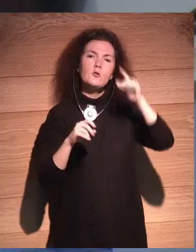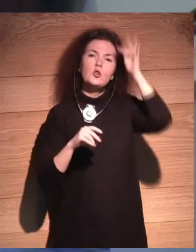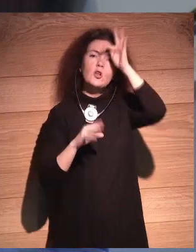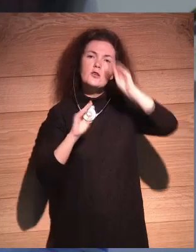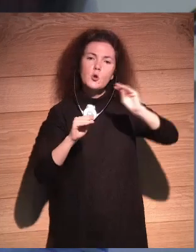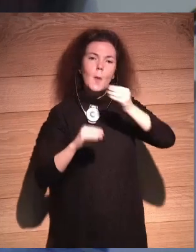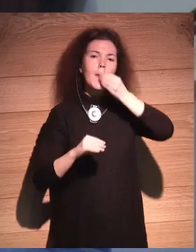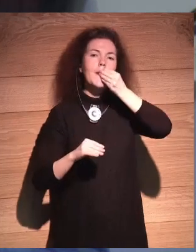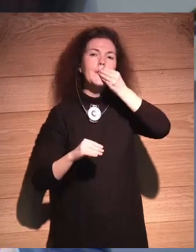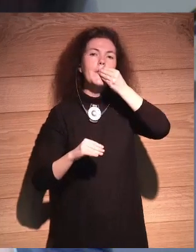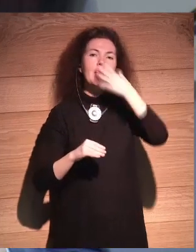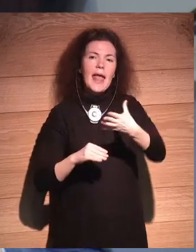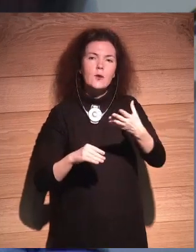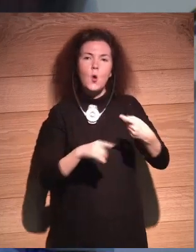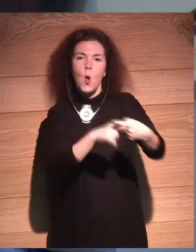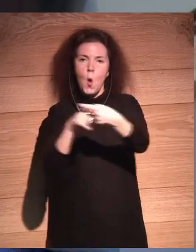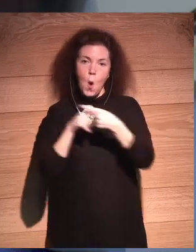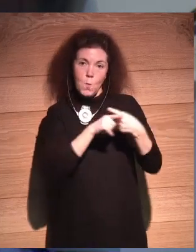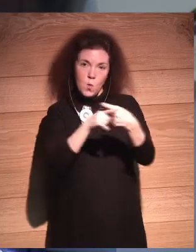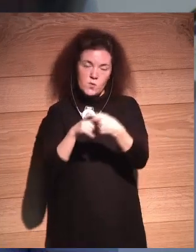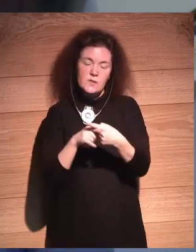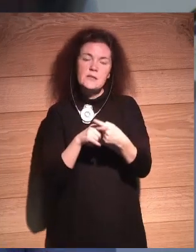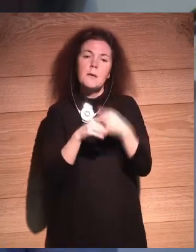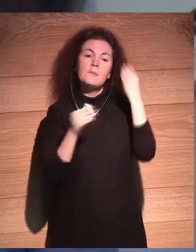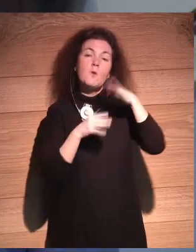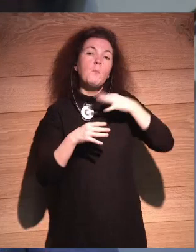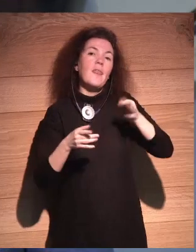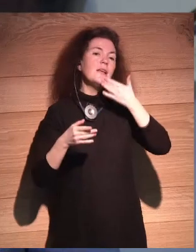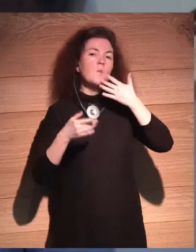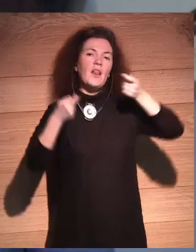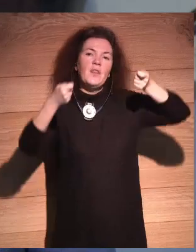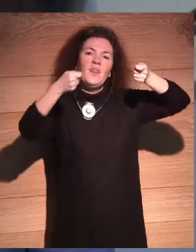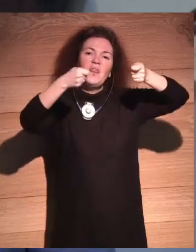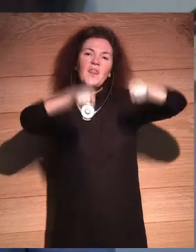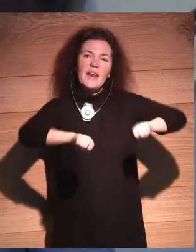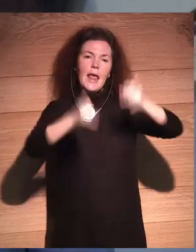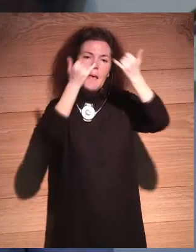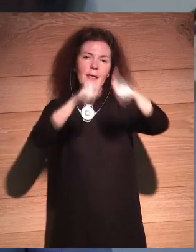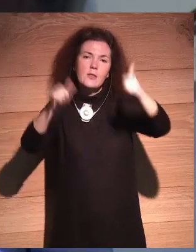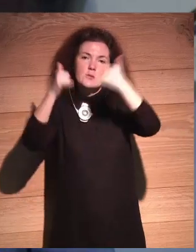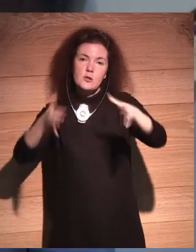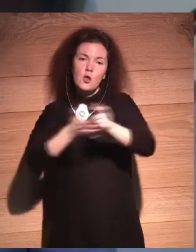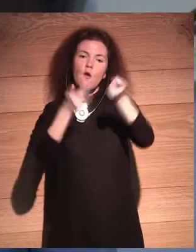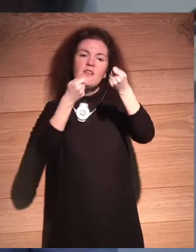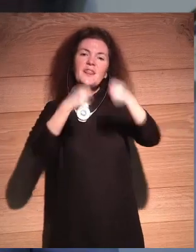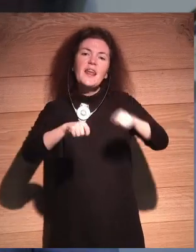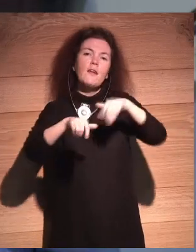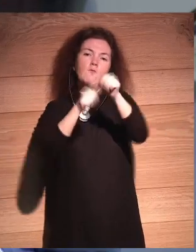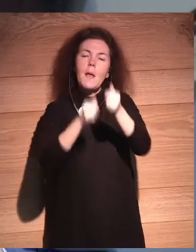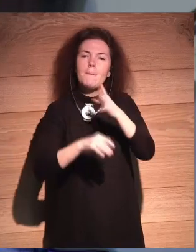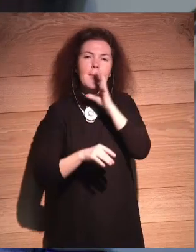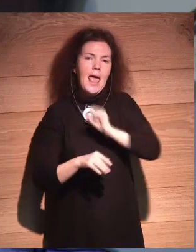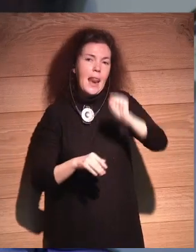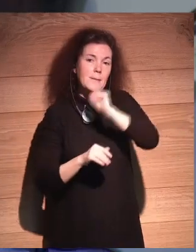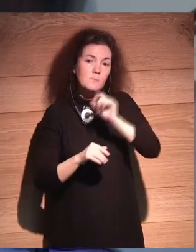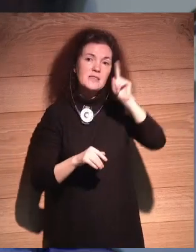del bien común, y creemos que va a poder poner el cierre a todos estos eventos de una forma maravillosa y